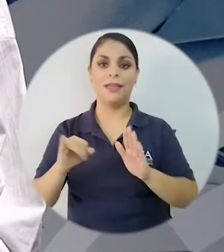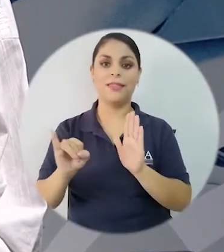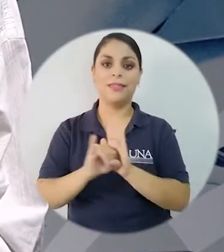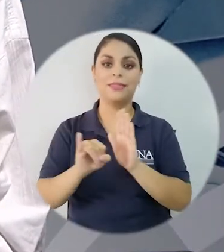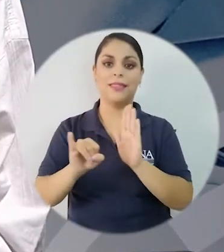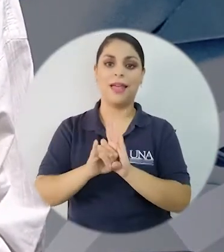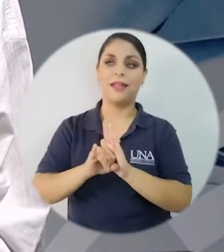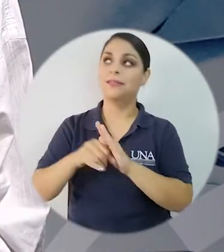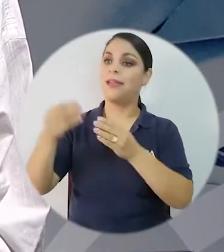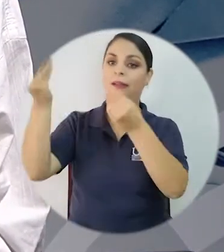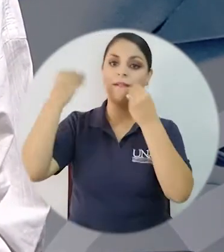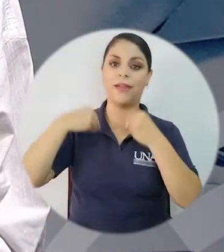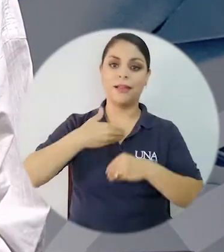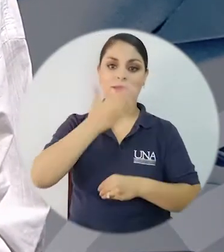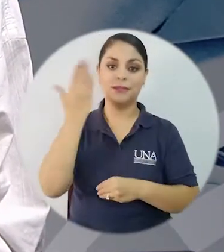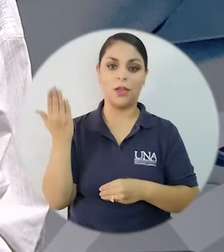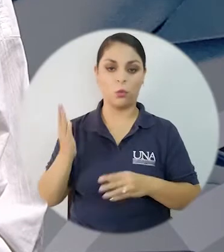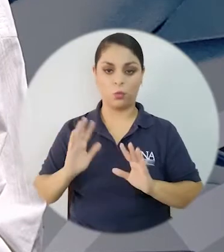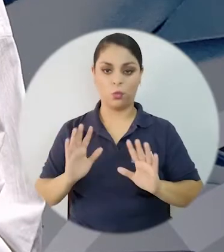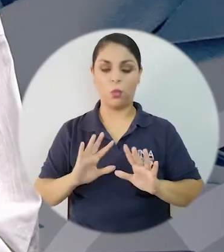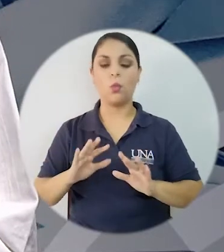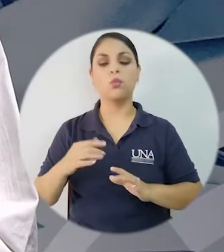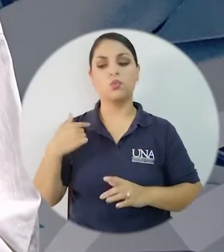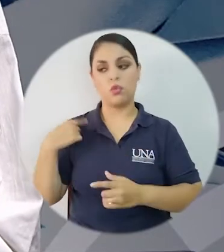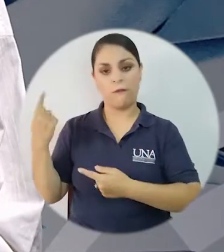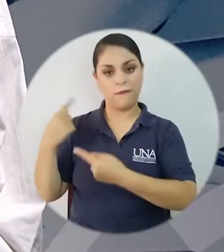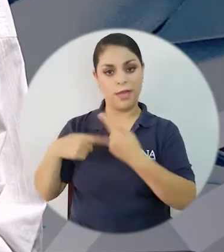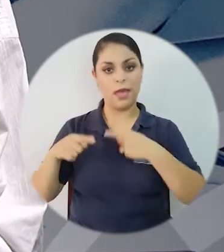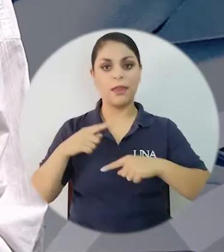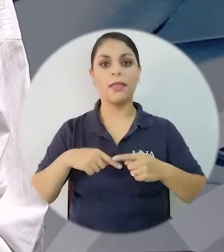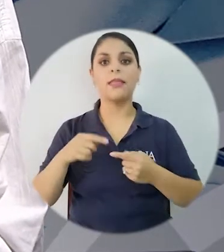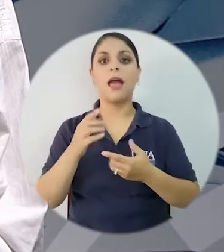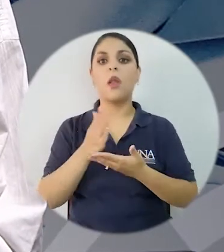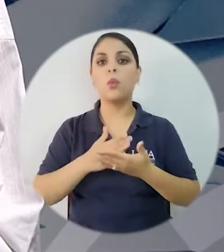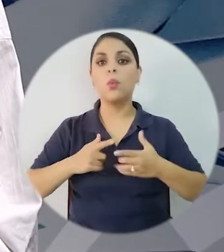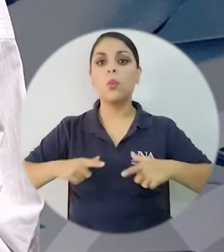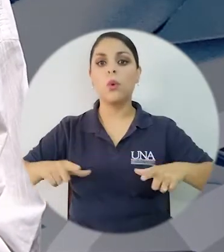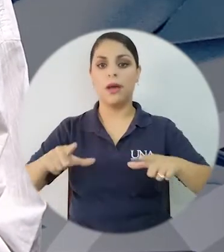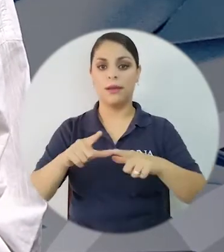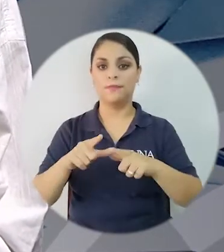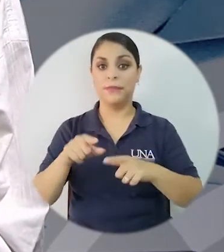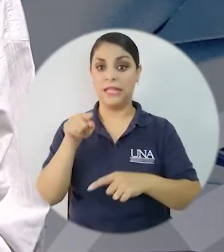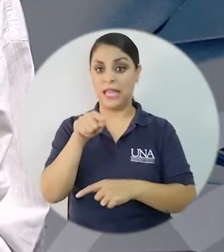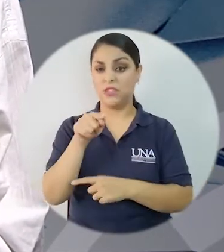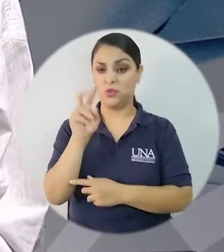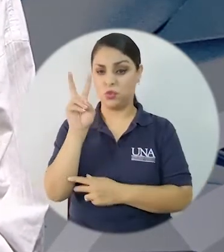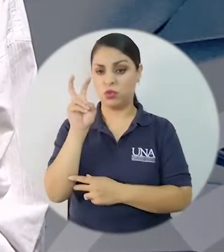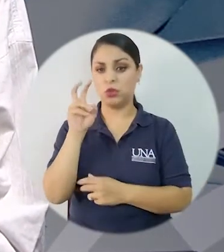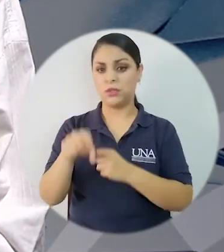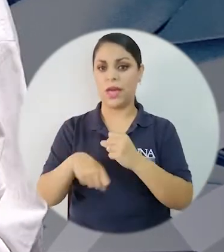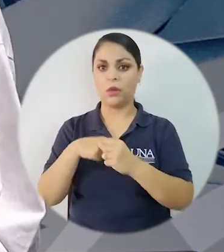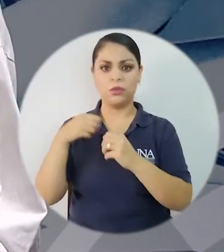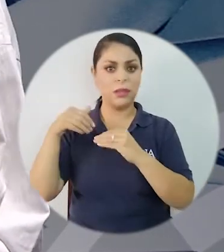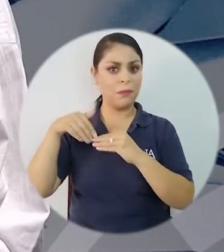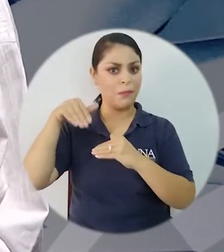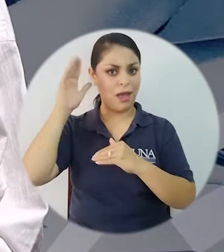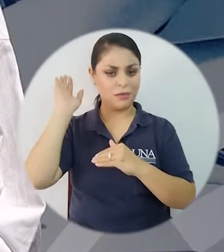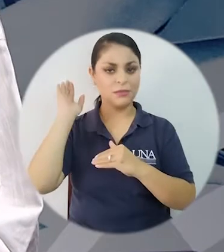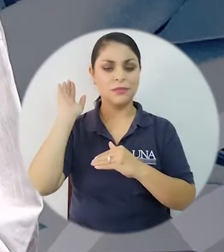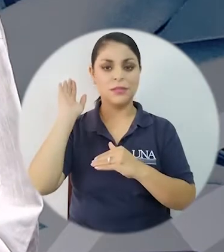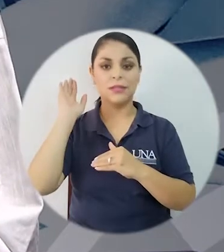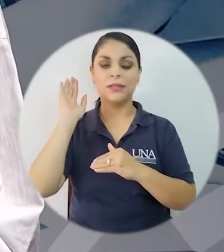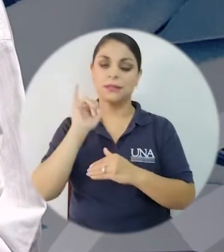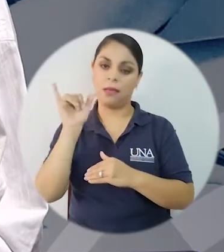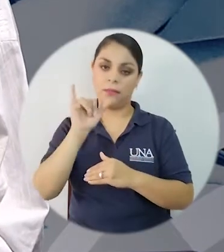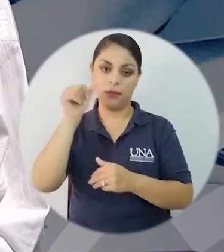cielo y uno viene de algún lugar. Por cierto que hay que decirlo, a estos 200 años y más de 200 años, porque